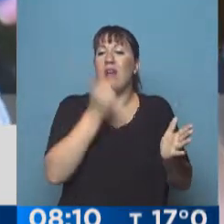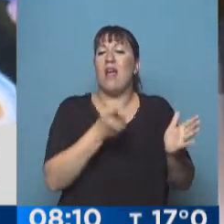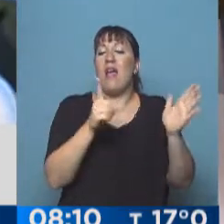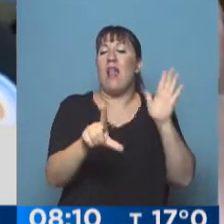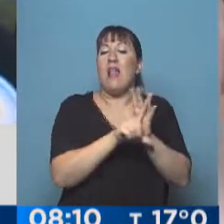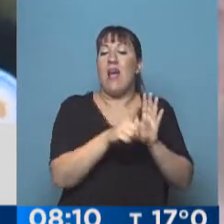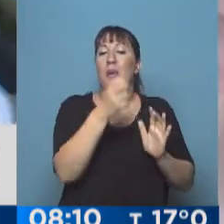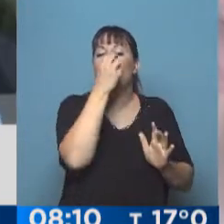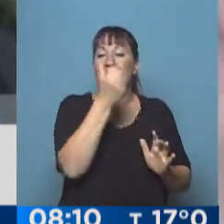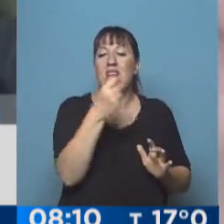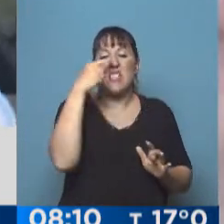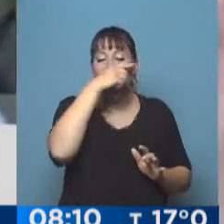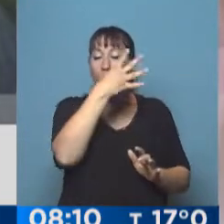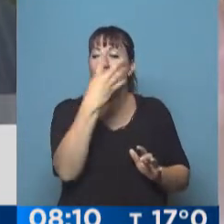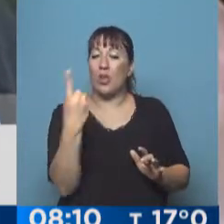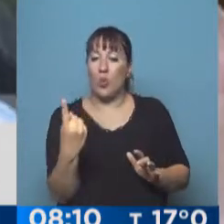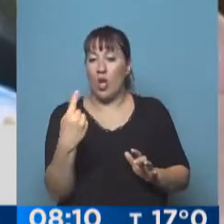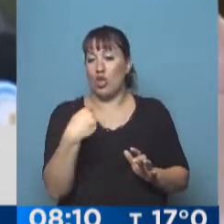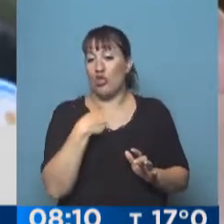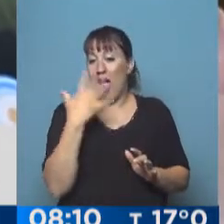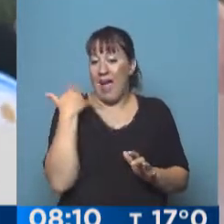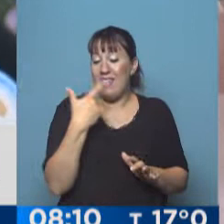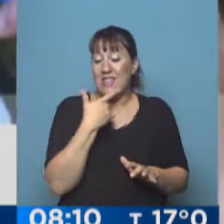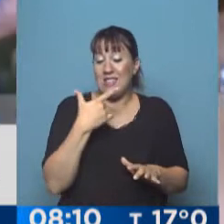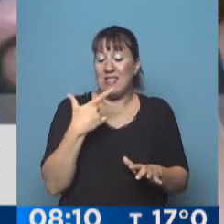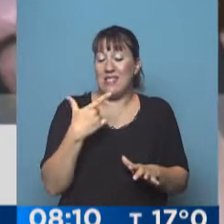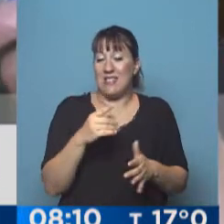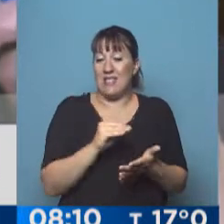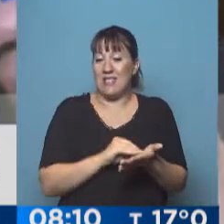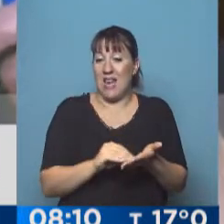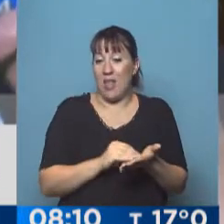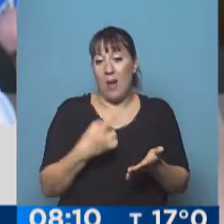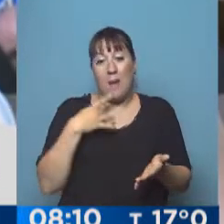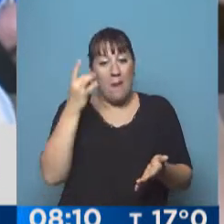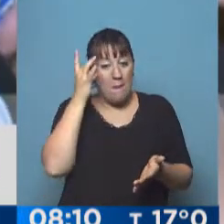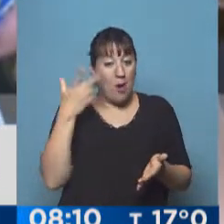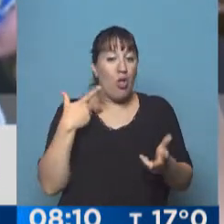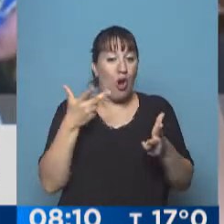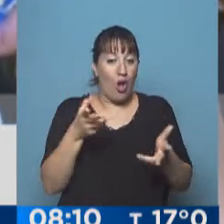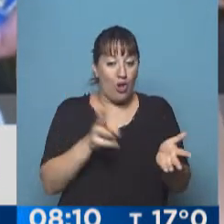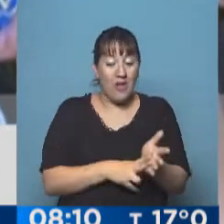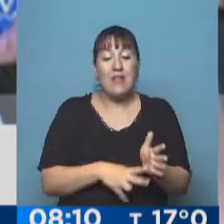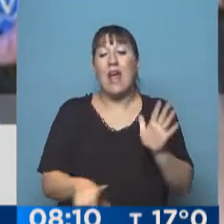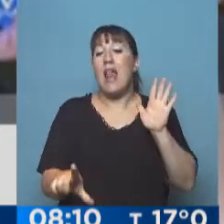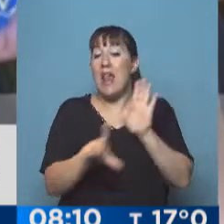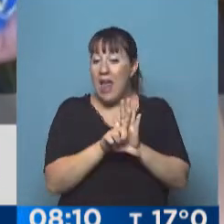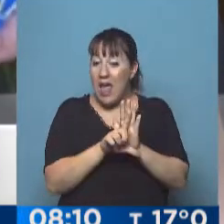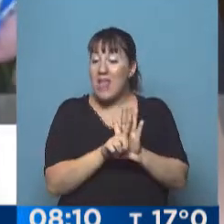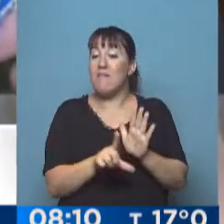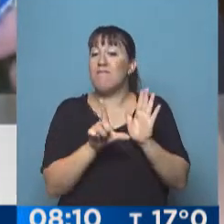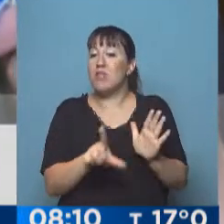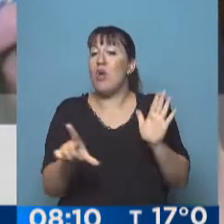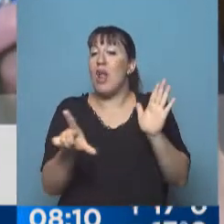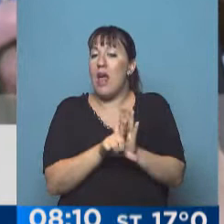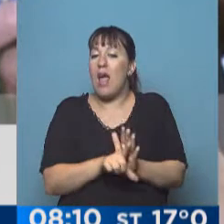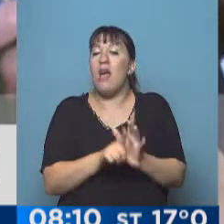741 en relación a la ordenación perdón por la autorreferencia venía bárbara hasta acá la ley ésta es la que declara